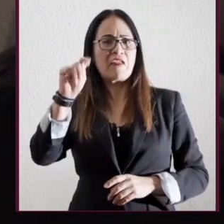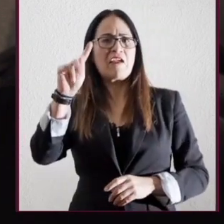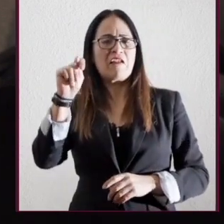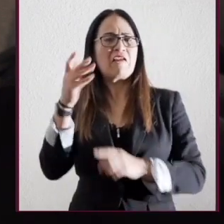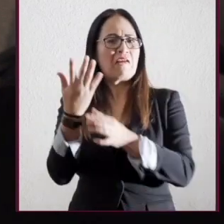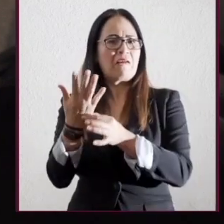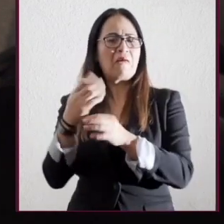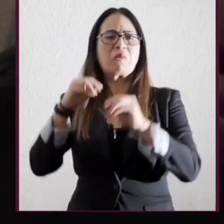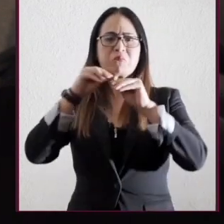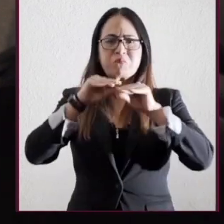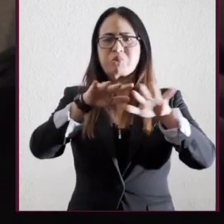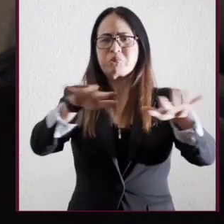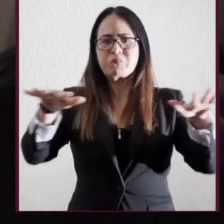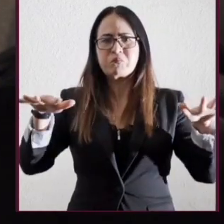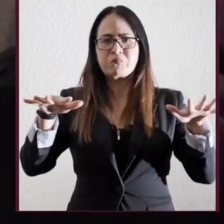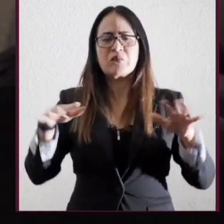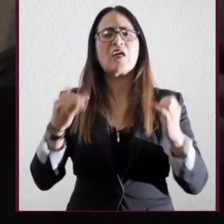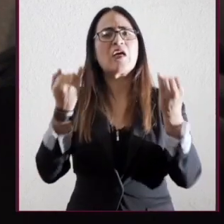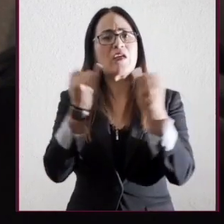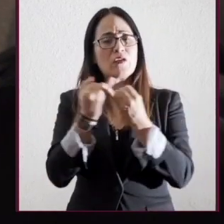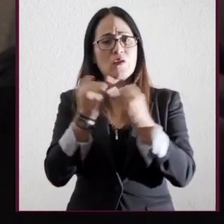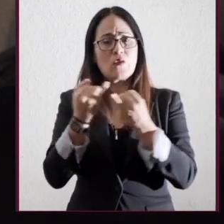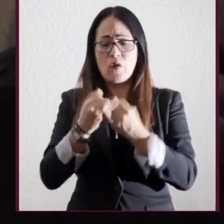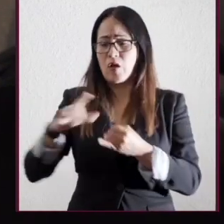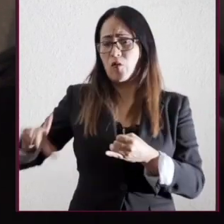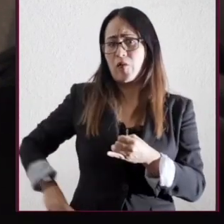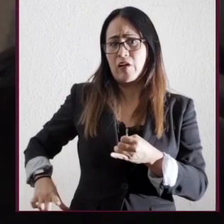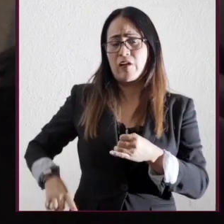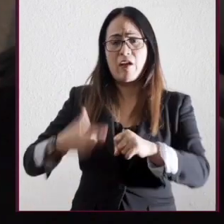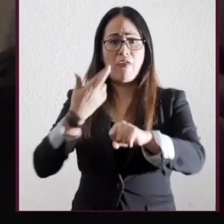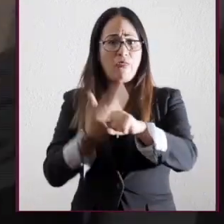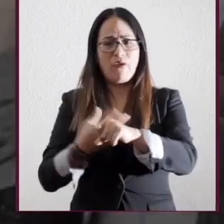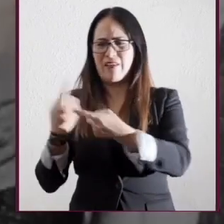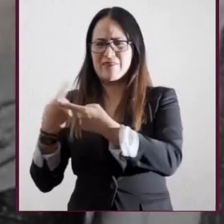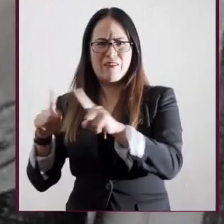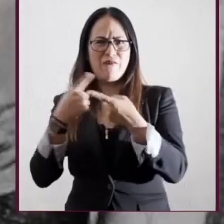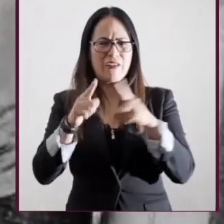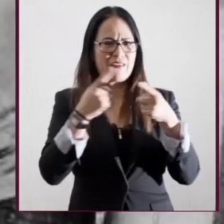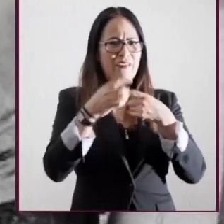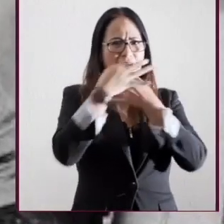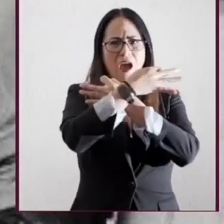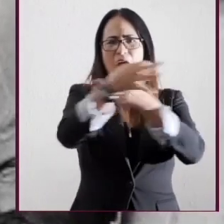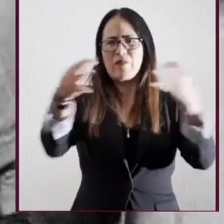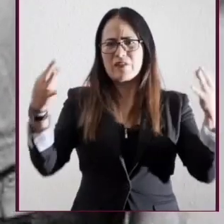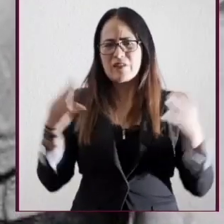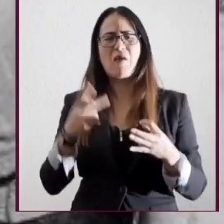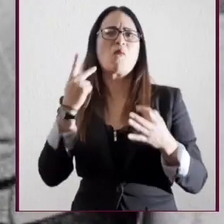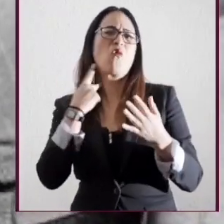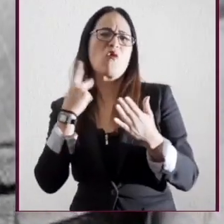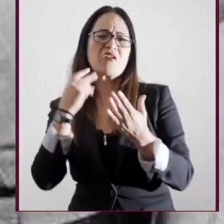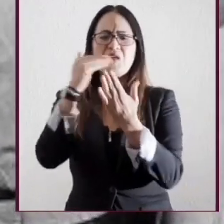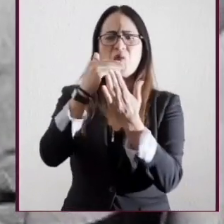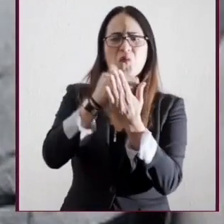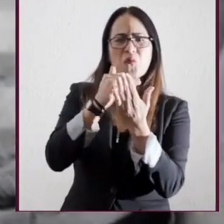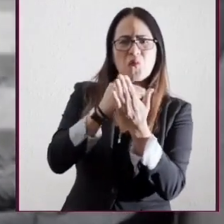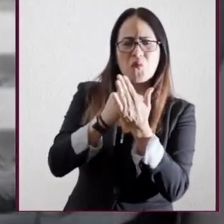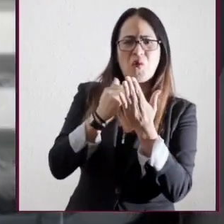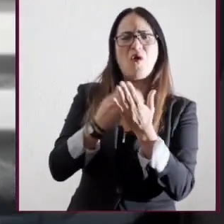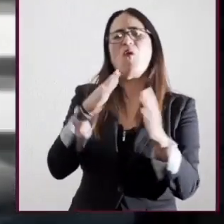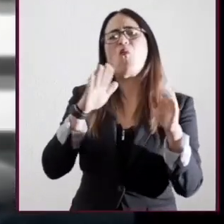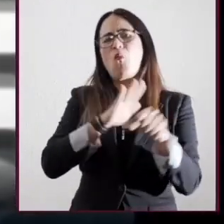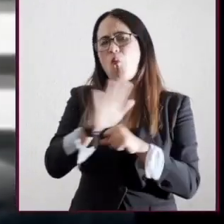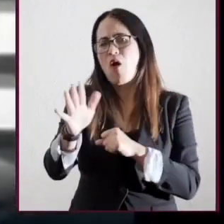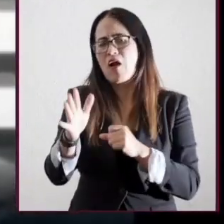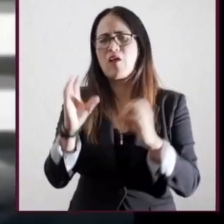televisión. Y en ese sentido, pues también sirvió para lo que los gobernantes avisaran de cuáles eran las políticas que estaban tomando, de cuál era la postura